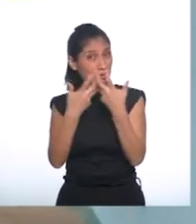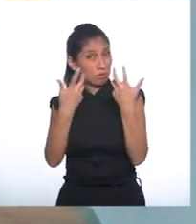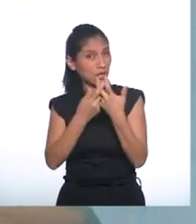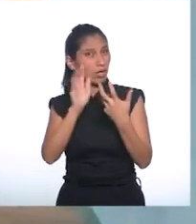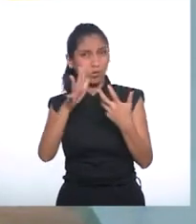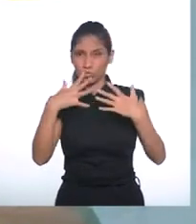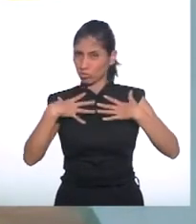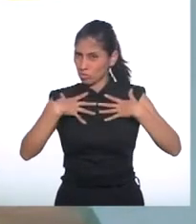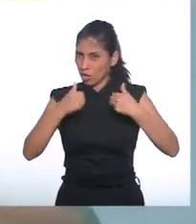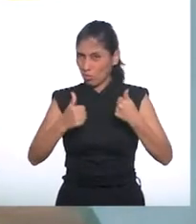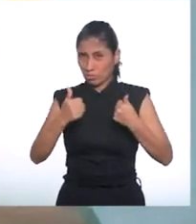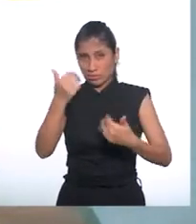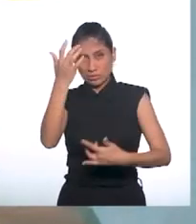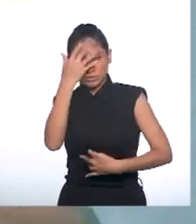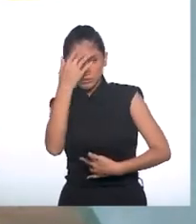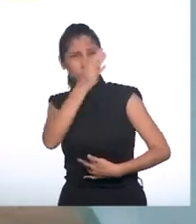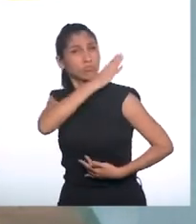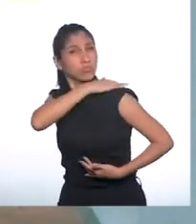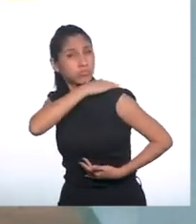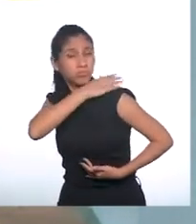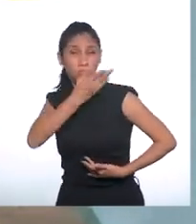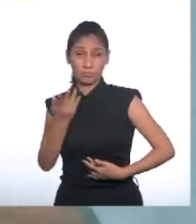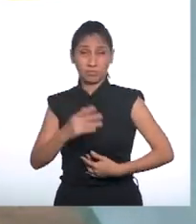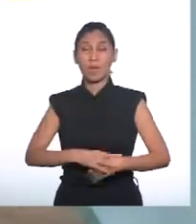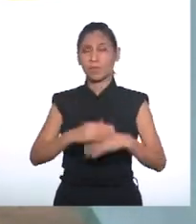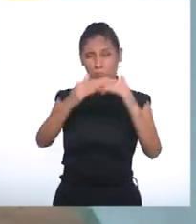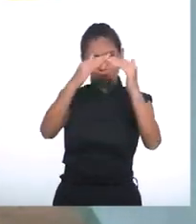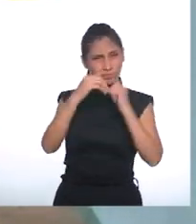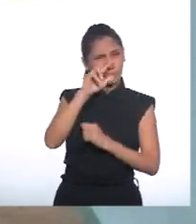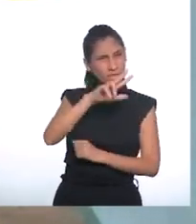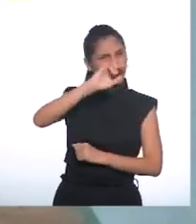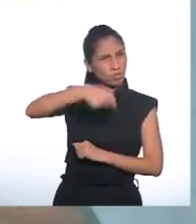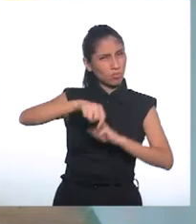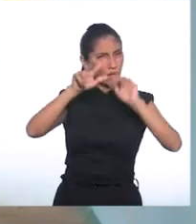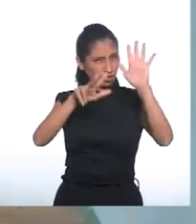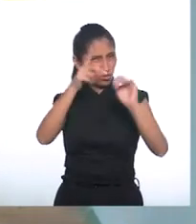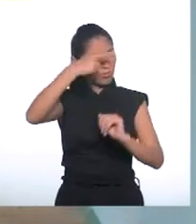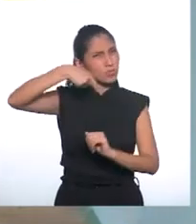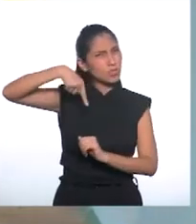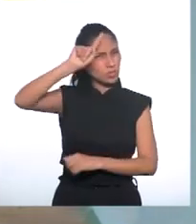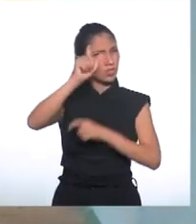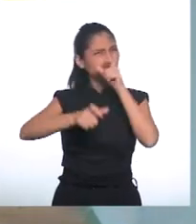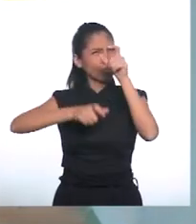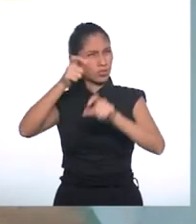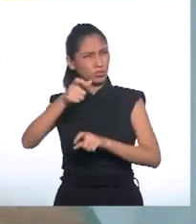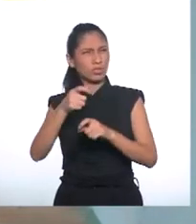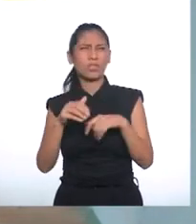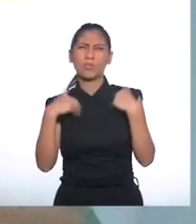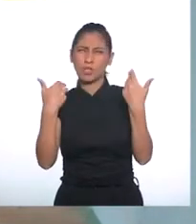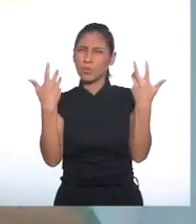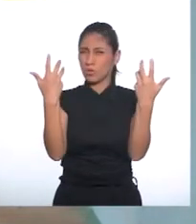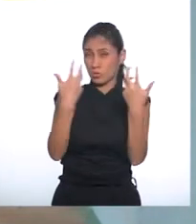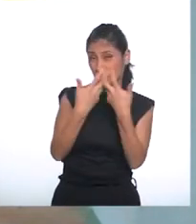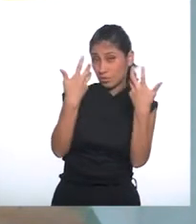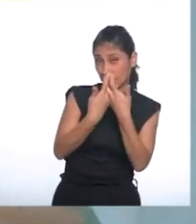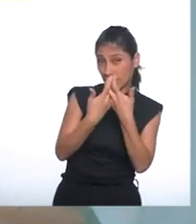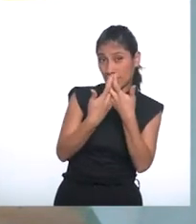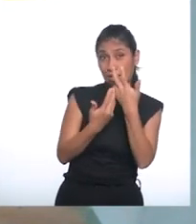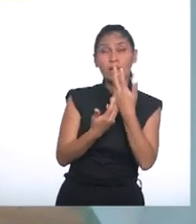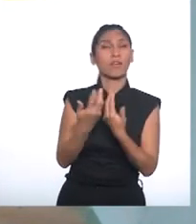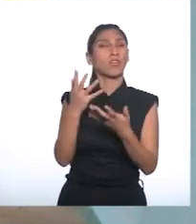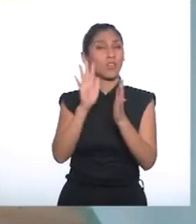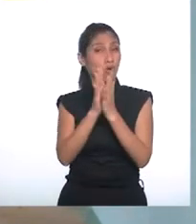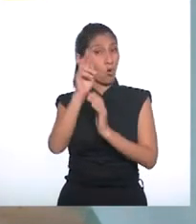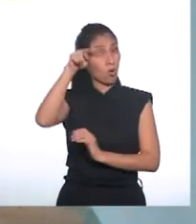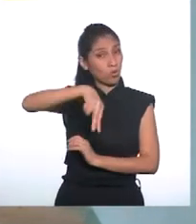pulmonares. A ver, si la muestra era 3,8 millones de personas, entonces creo que lo podemos representar en